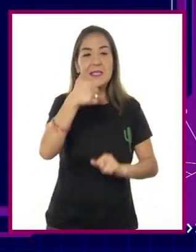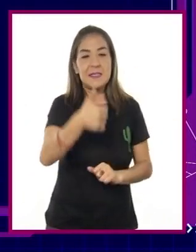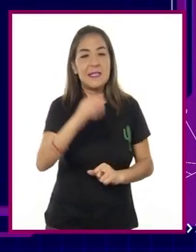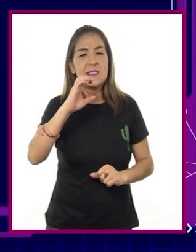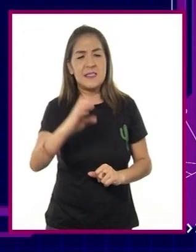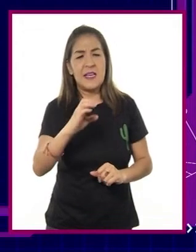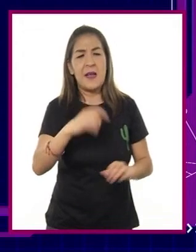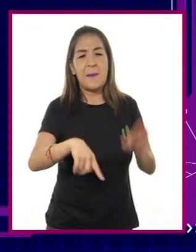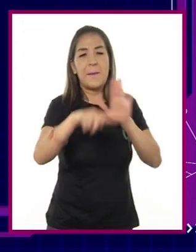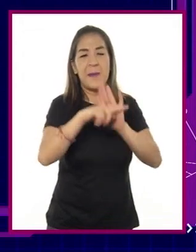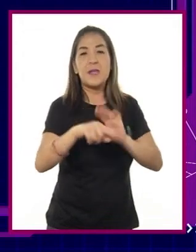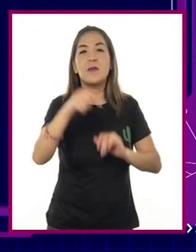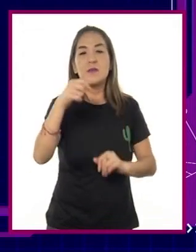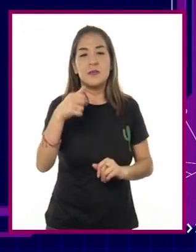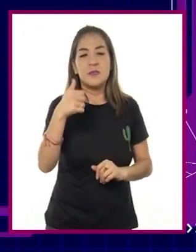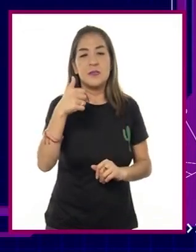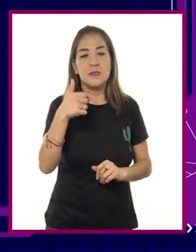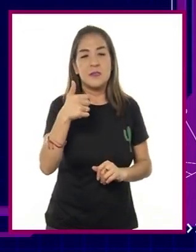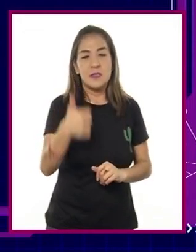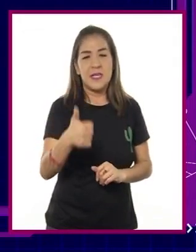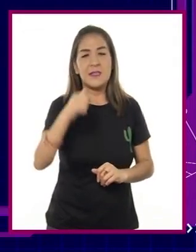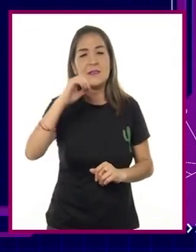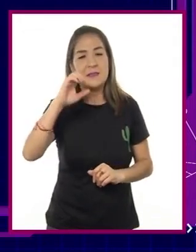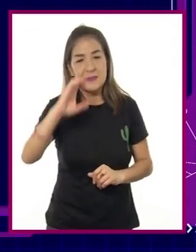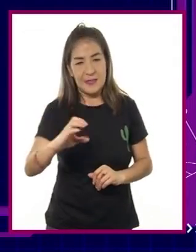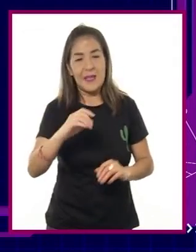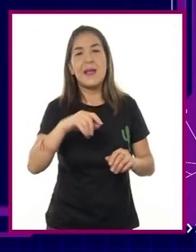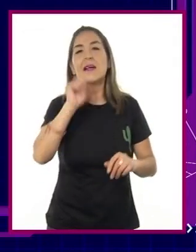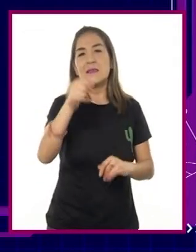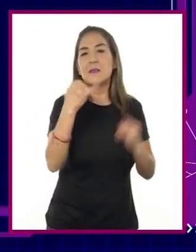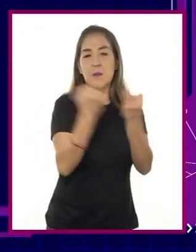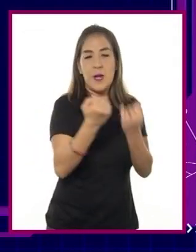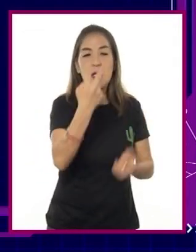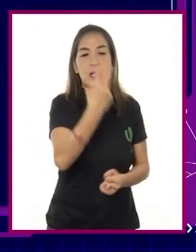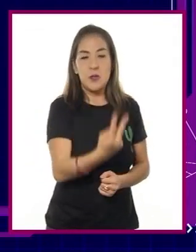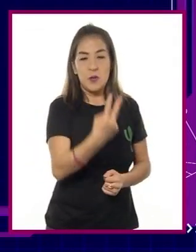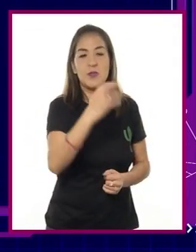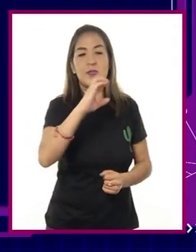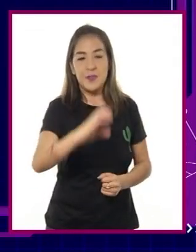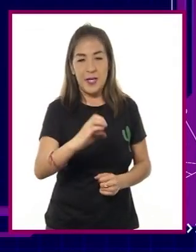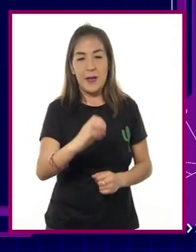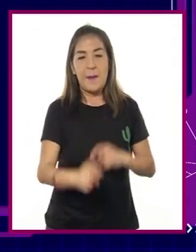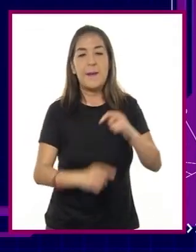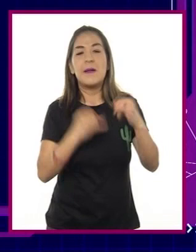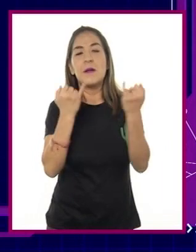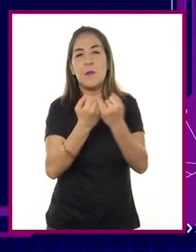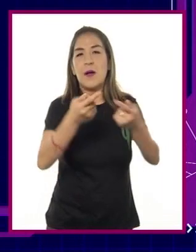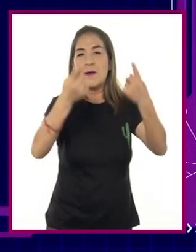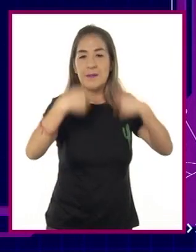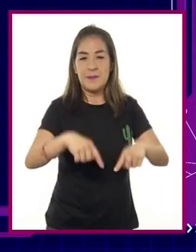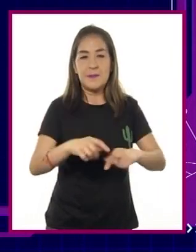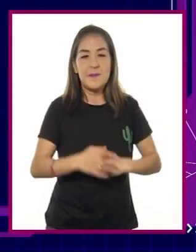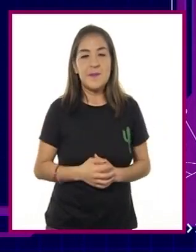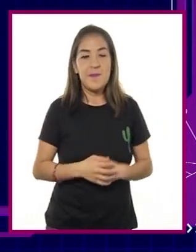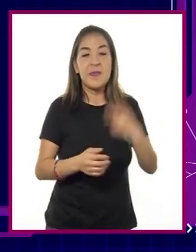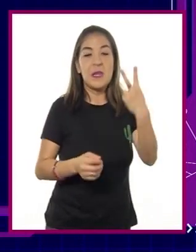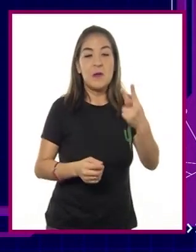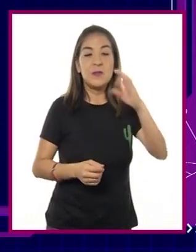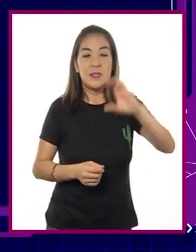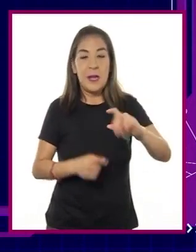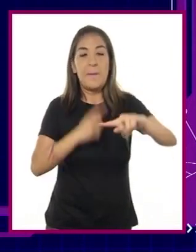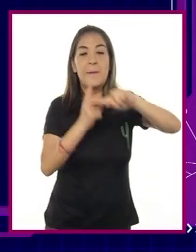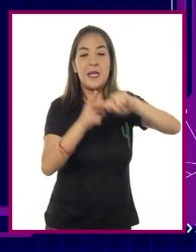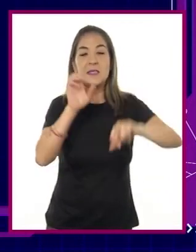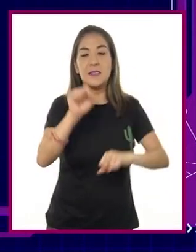el segundo miembro de la igualdad da 0 y al simplificar el lado derecho nos queda la ecuación 2c más